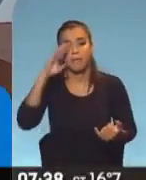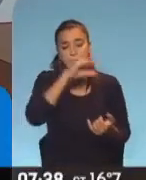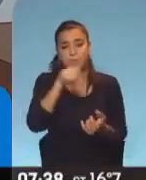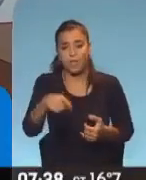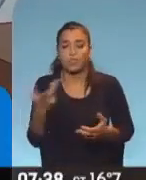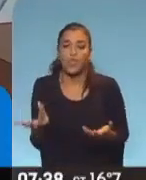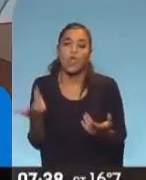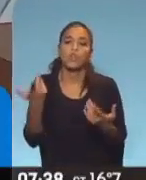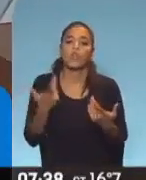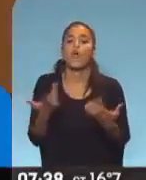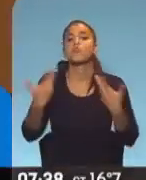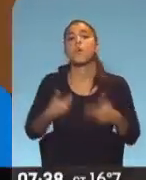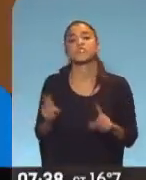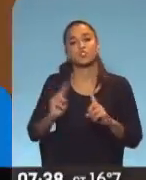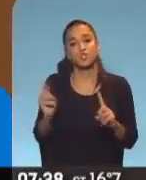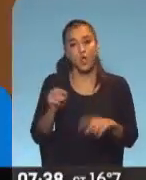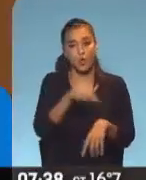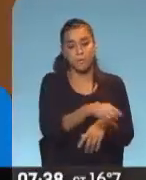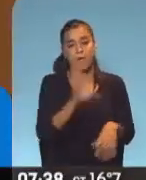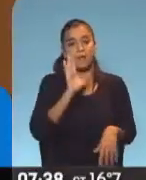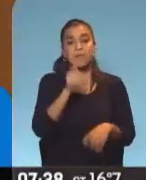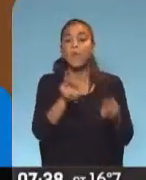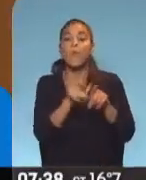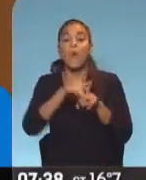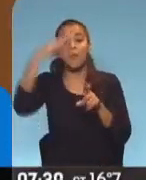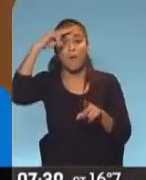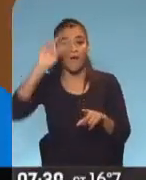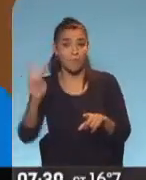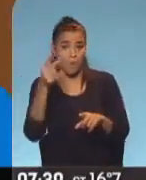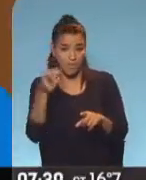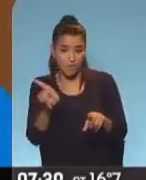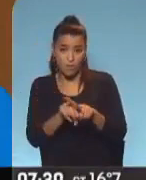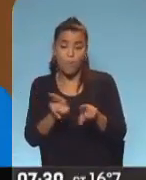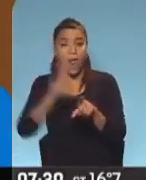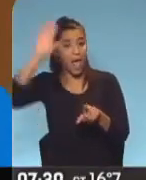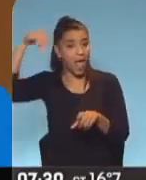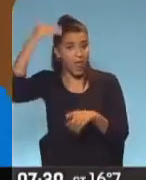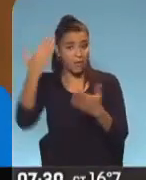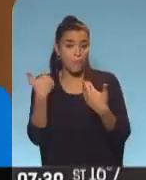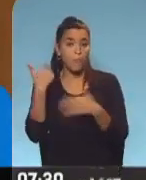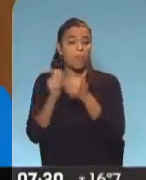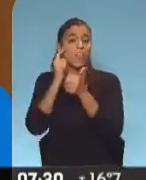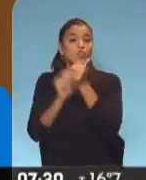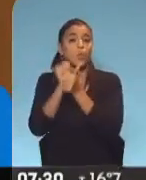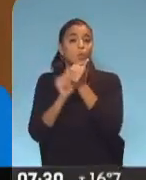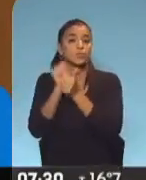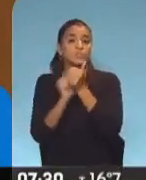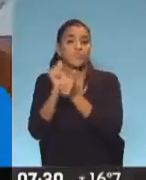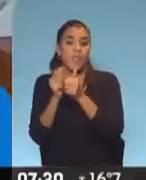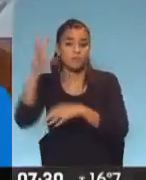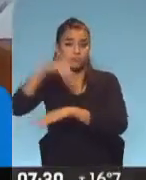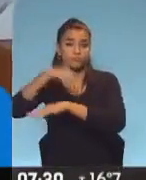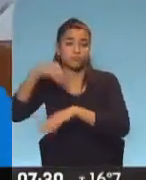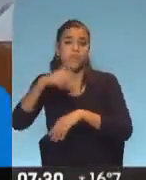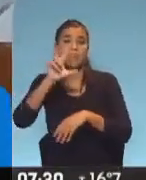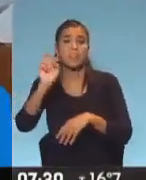convencional. Efectivamente, claro. El no convencional es muy caro, como el de Vaca Muerta. Arabia Saudita puede sostener una industria petrolera con un precio de 30 dólares. Estados Unidos